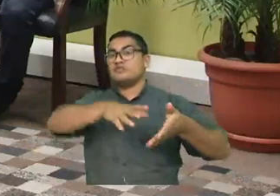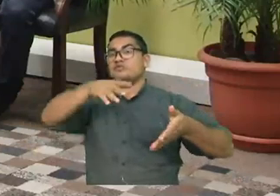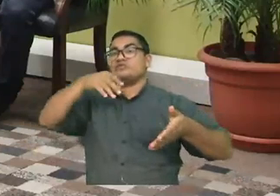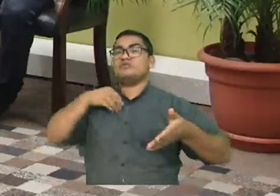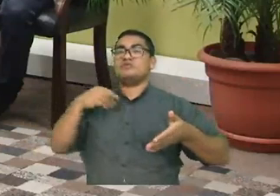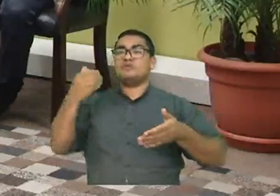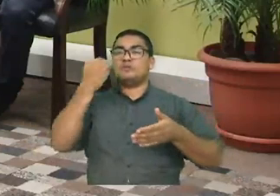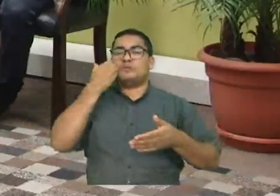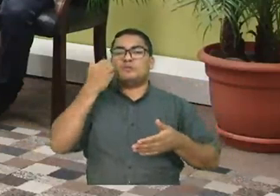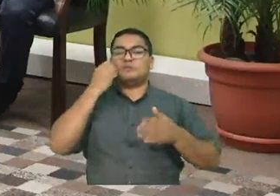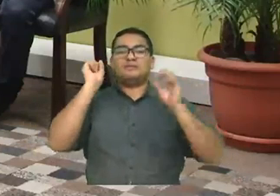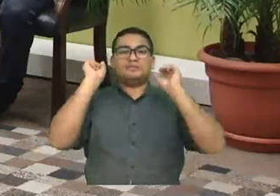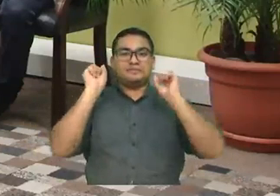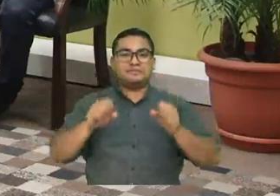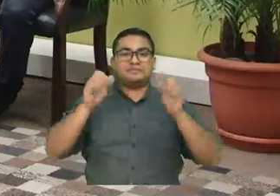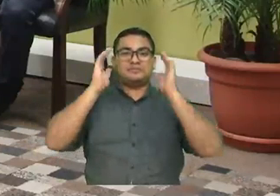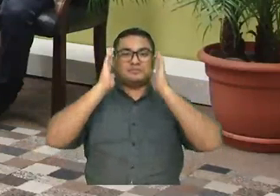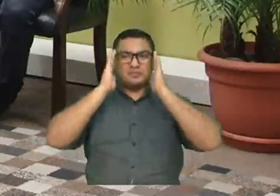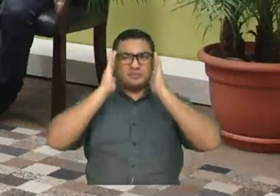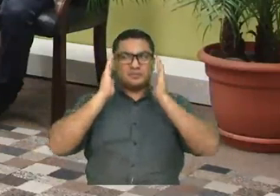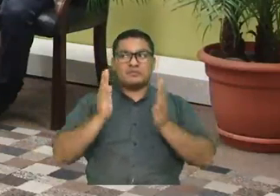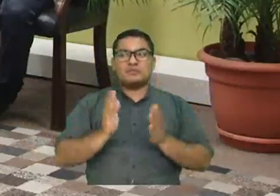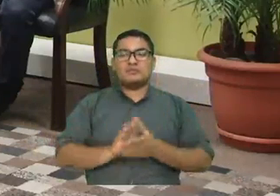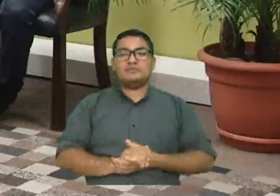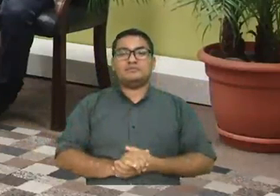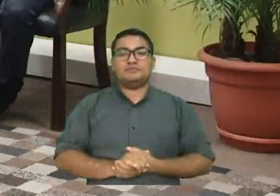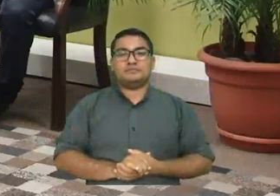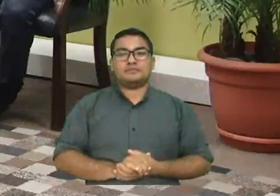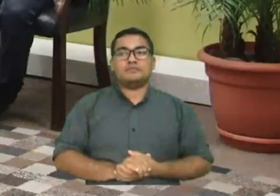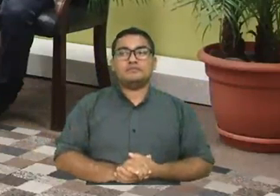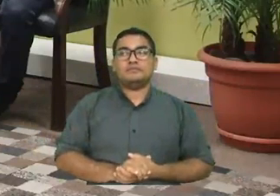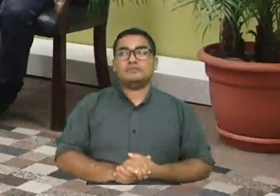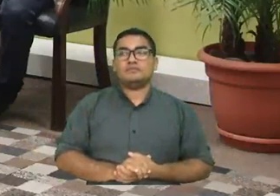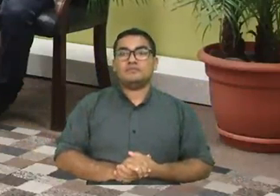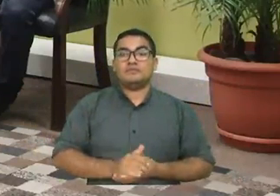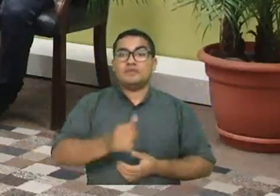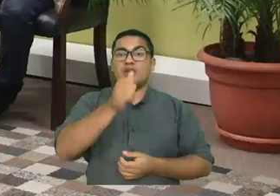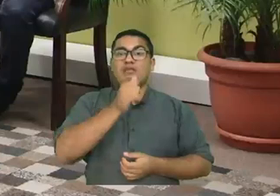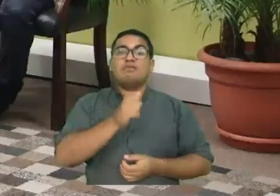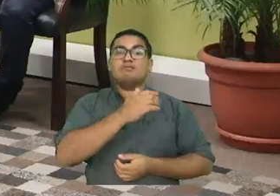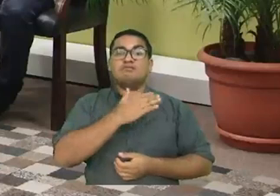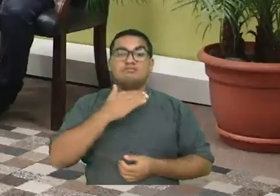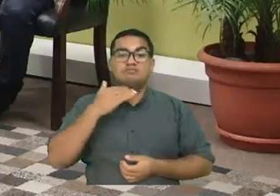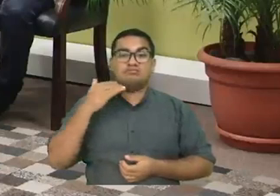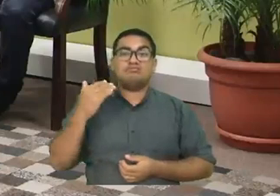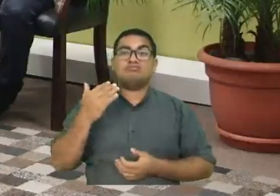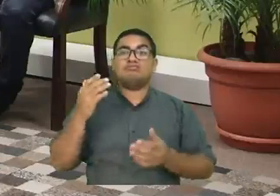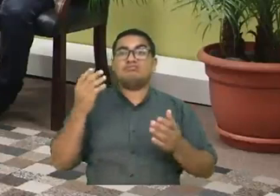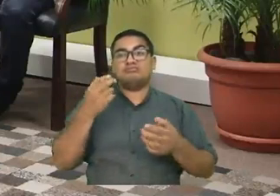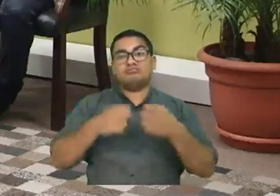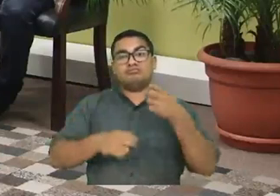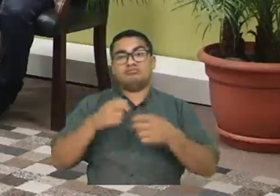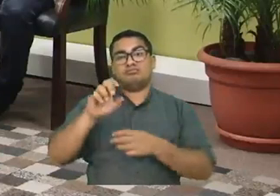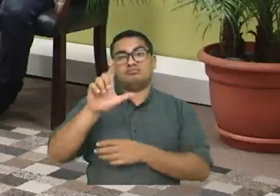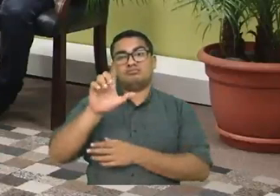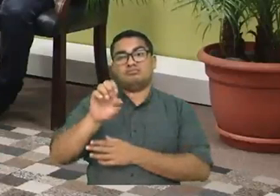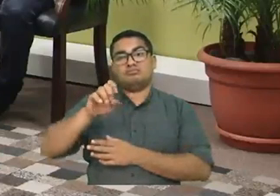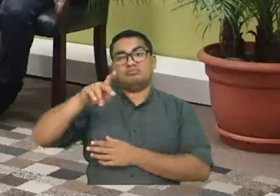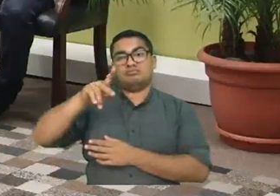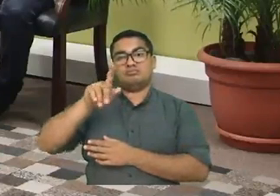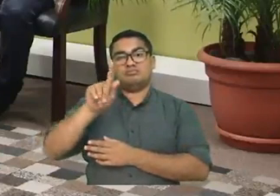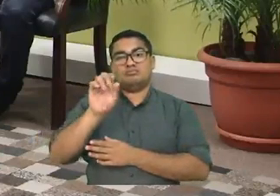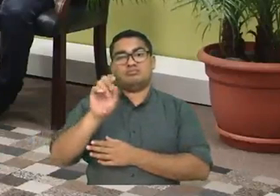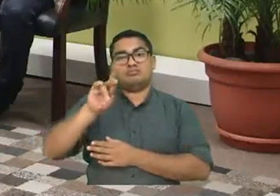lesiones en la piel, por ahí entra, sí, o en la mucosa. O sea, agua contaminada con la bacteria leptospira, que provoca